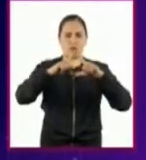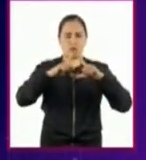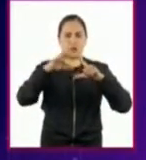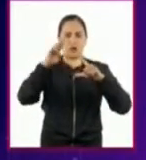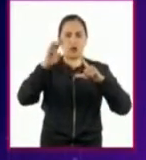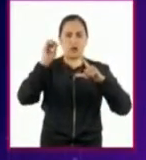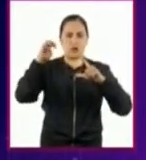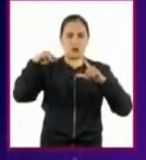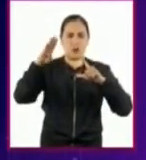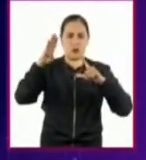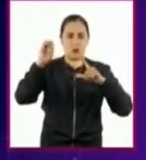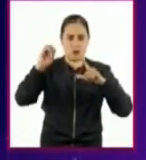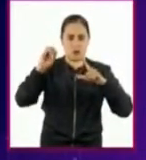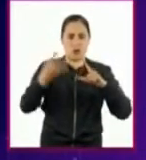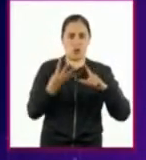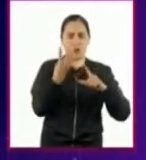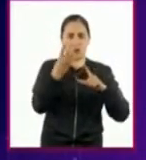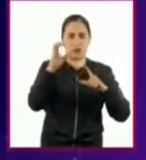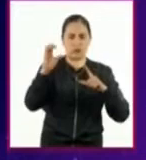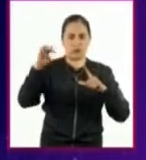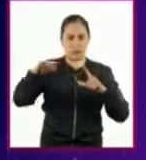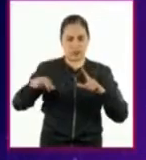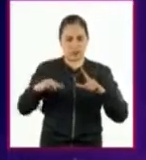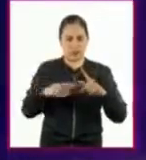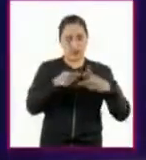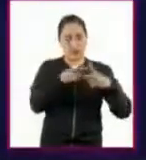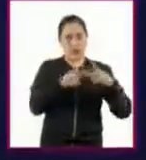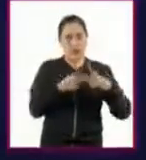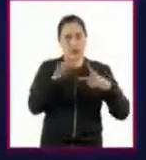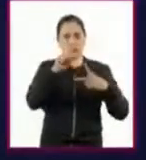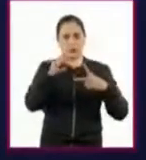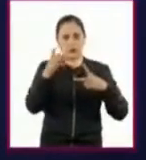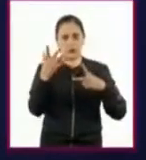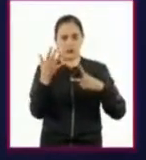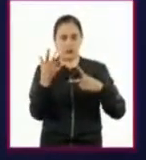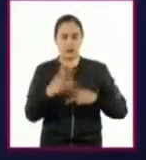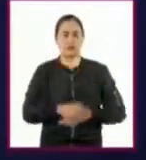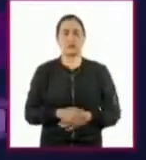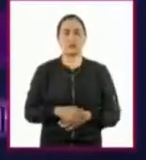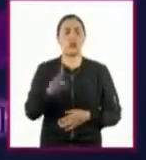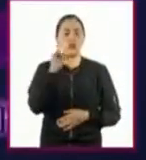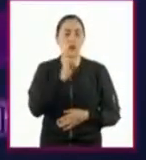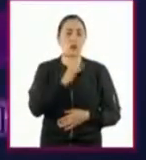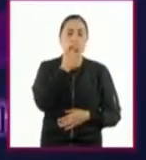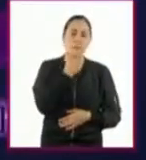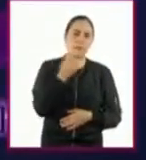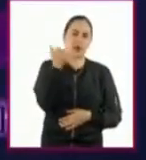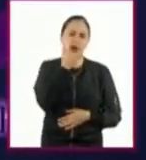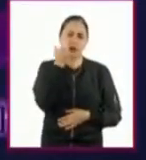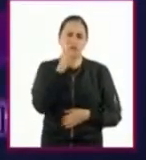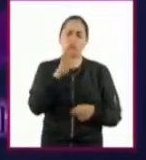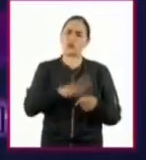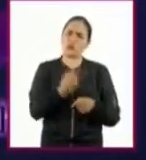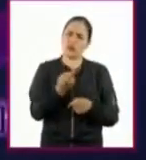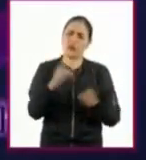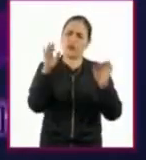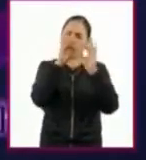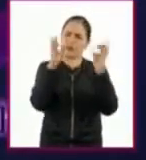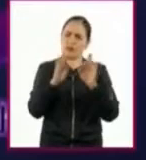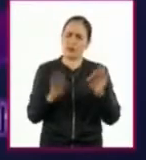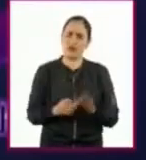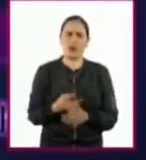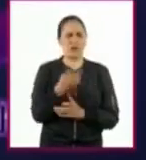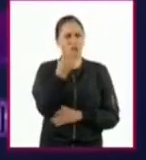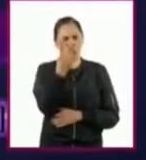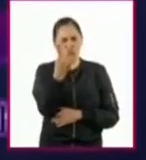centímetros y un ángulo de 150 grados. Alumnas y alumnos, ¿por qué en estos cuadriláteros solo se dan